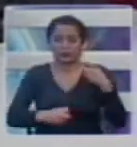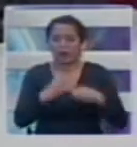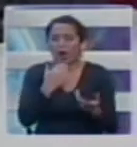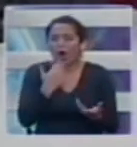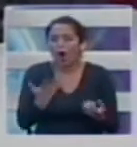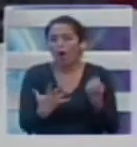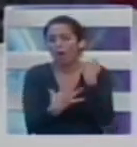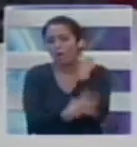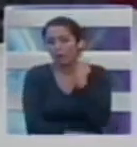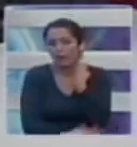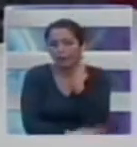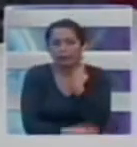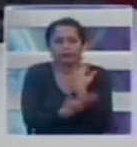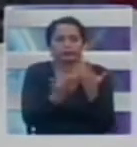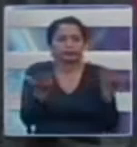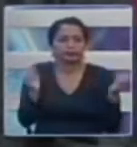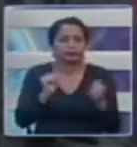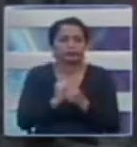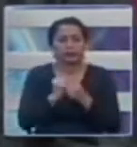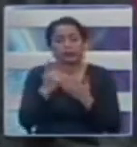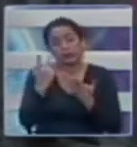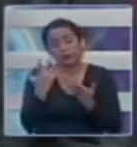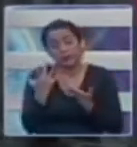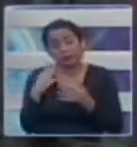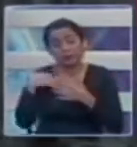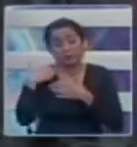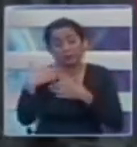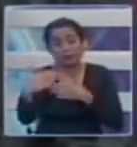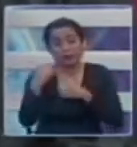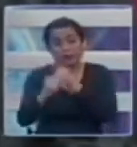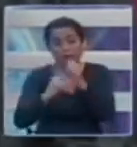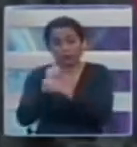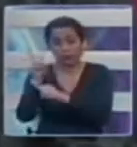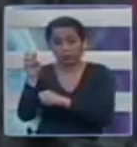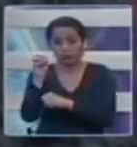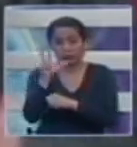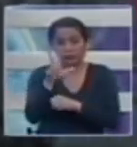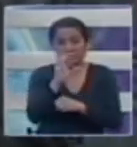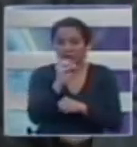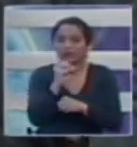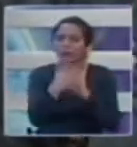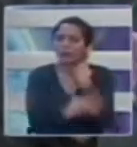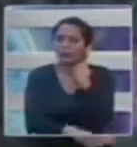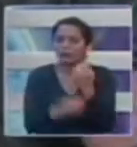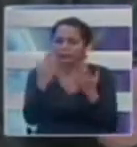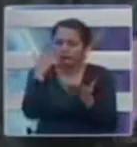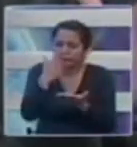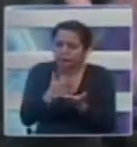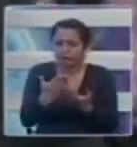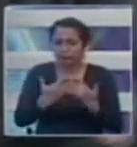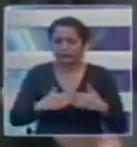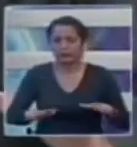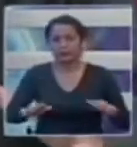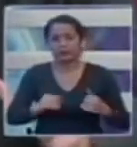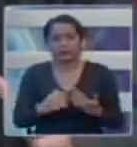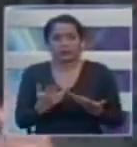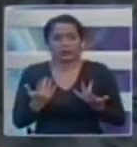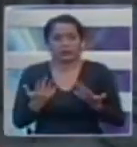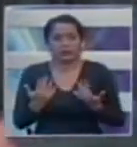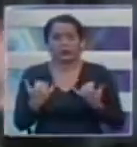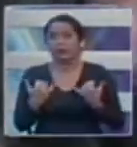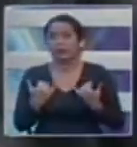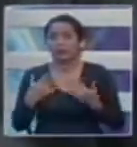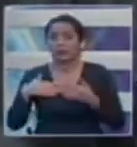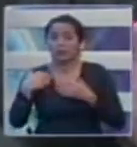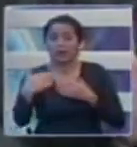año 2030, y el otro tema que a partir del 2009 todo el mundo ahora quiere vivir en la ciudad.